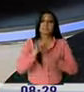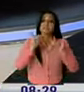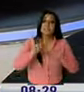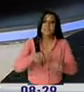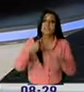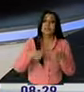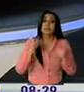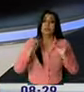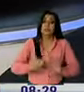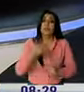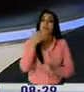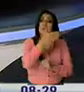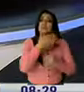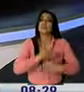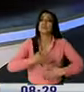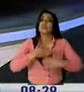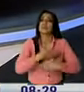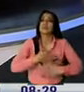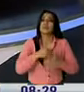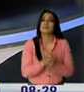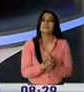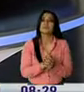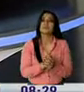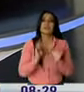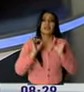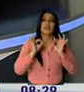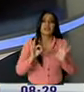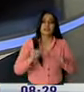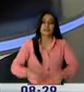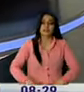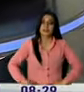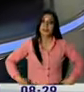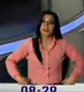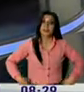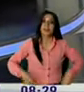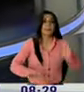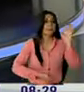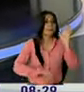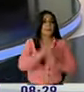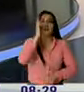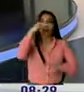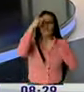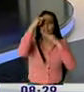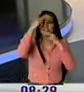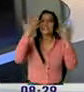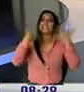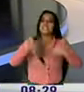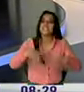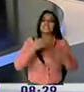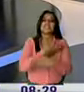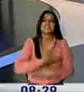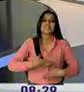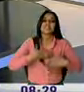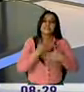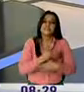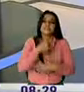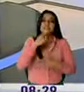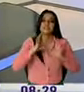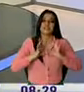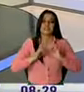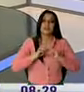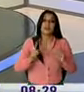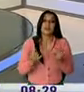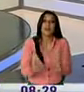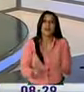Hay algunas opciones, sí. Así que lista tu terno de baño. Eso. En unas horitas salimos del noticiero y podemos disfrutar algo del feriado. Pero ahora es momento de